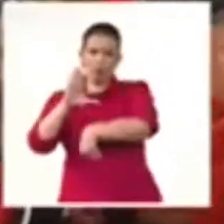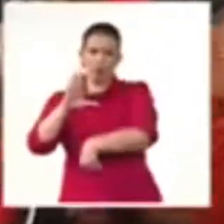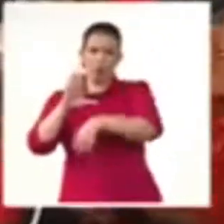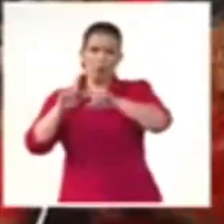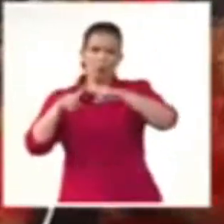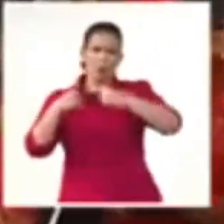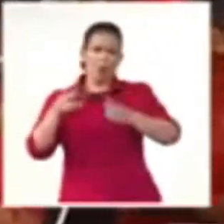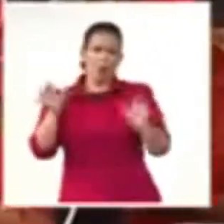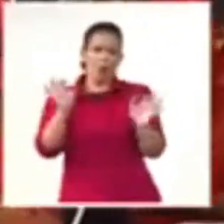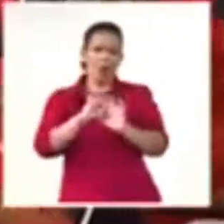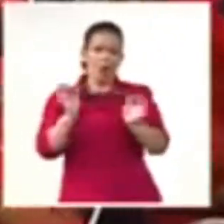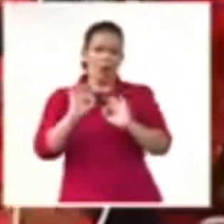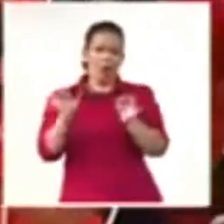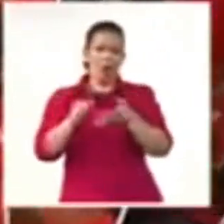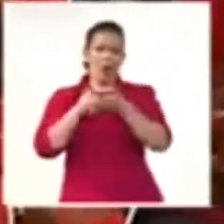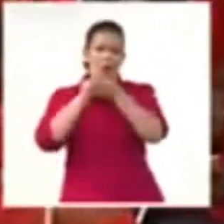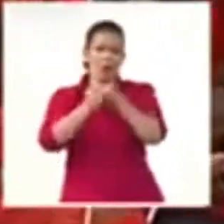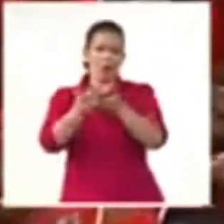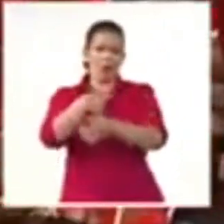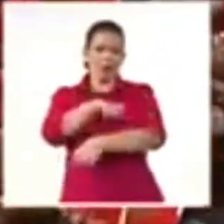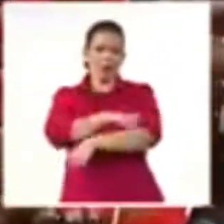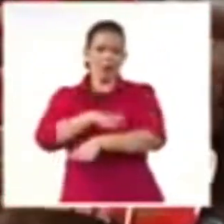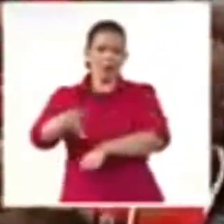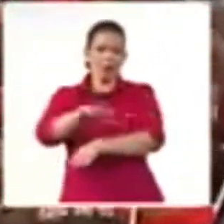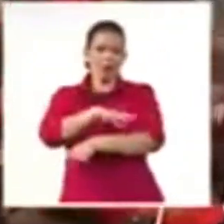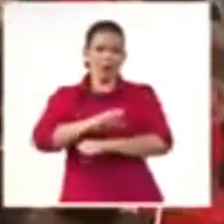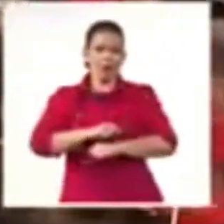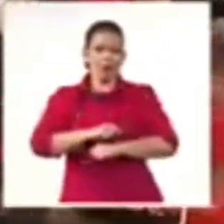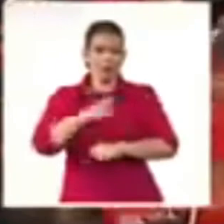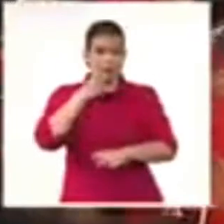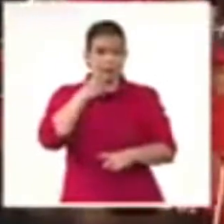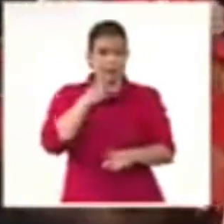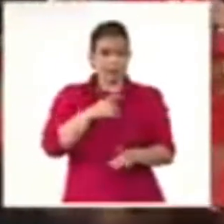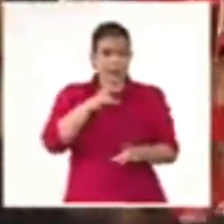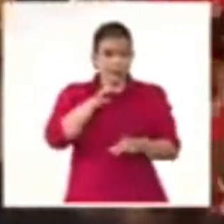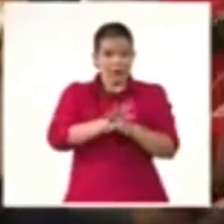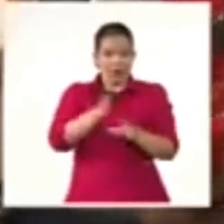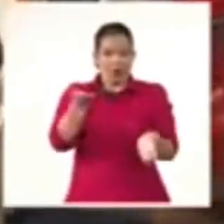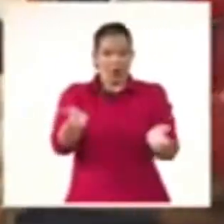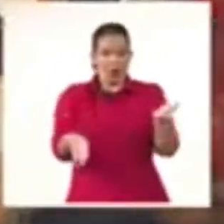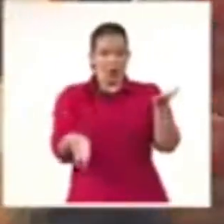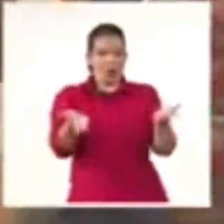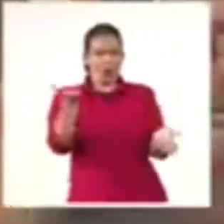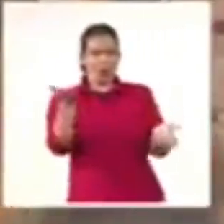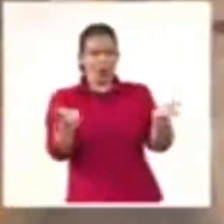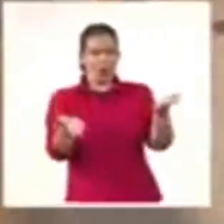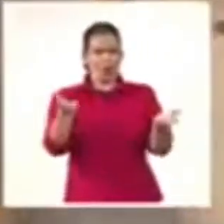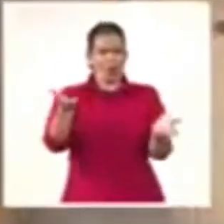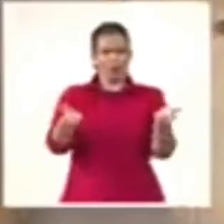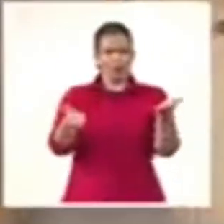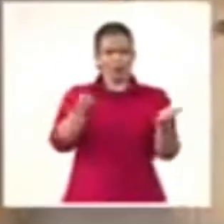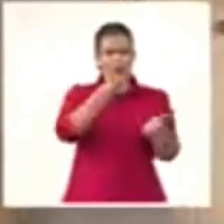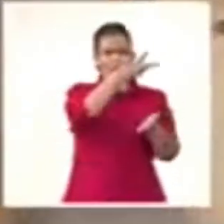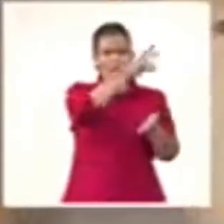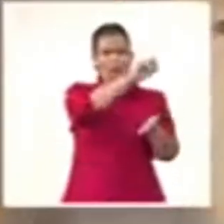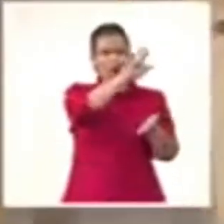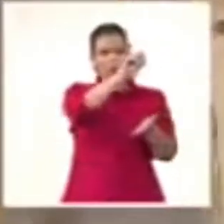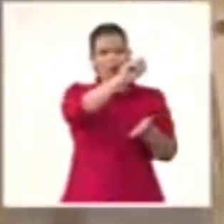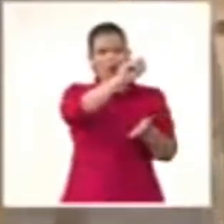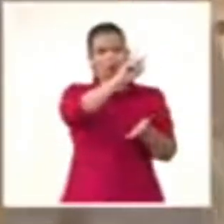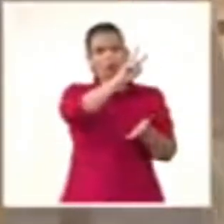en el último año, desde los complejos días de julio de 2021, es justo destacar la